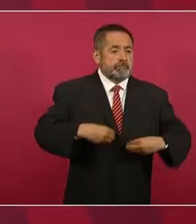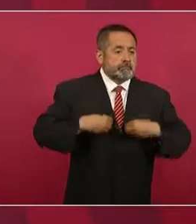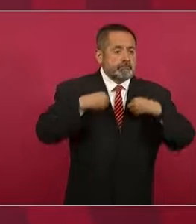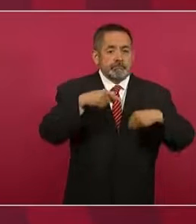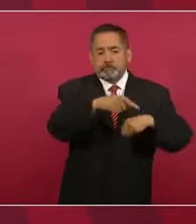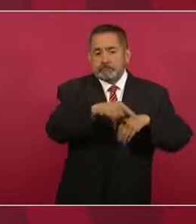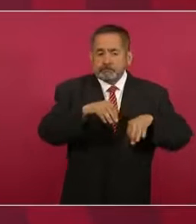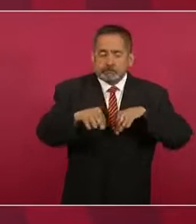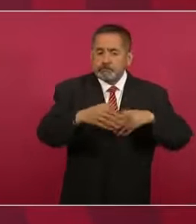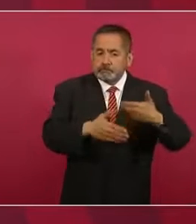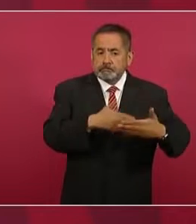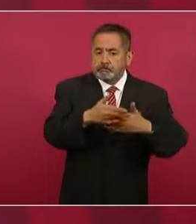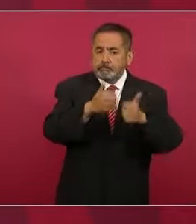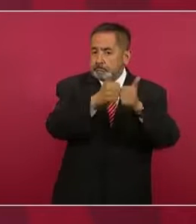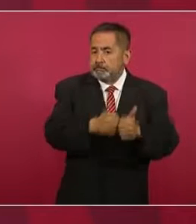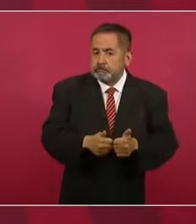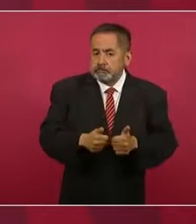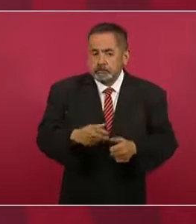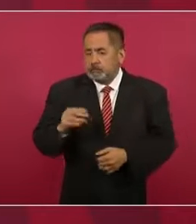Tlapa.